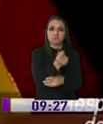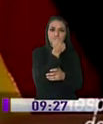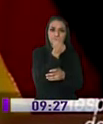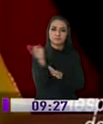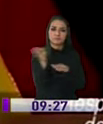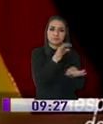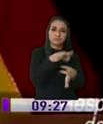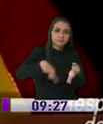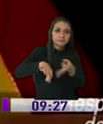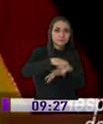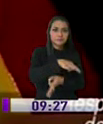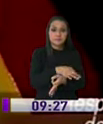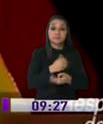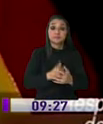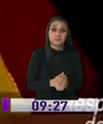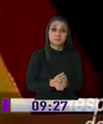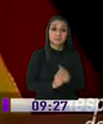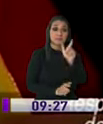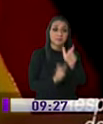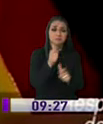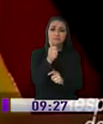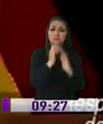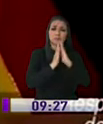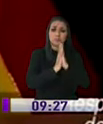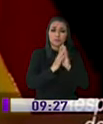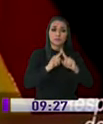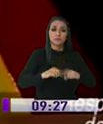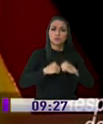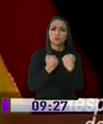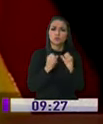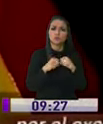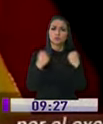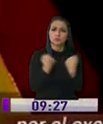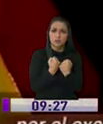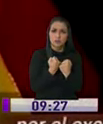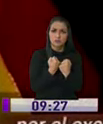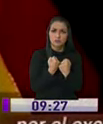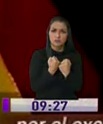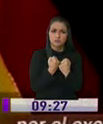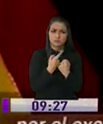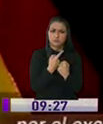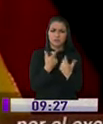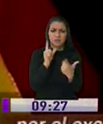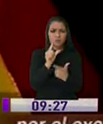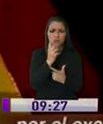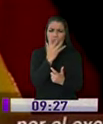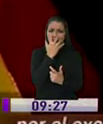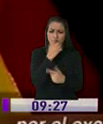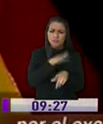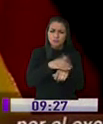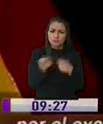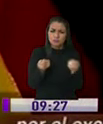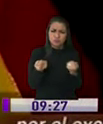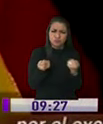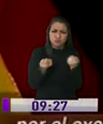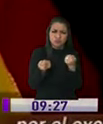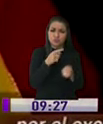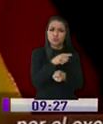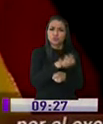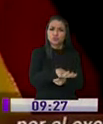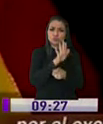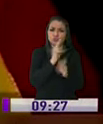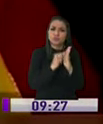Respondimos así a una sentida demanda de diversas organizaciones sociales que expresaron su malestar por el excesivo control que contenían